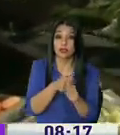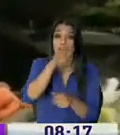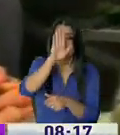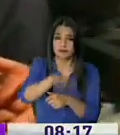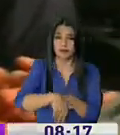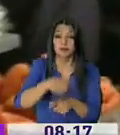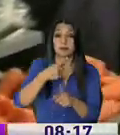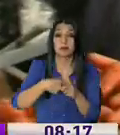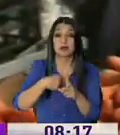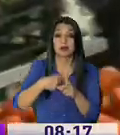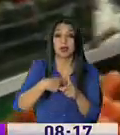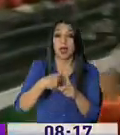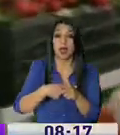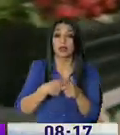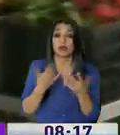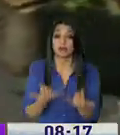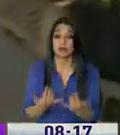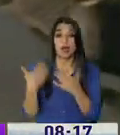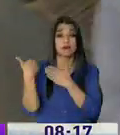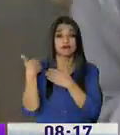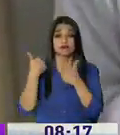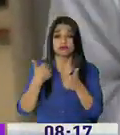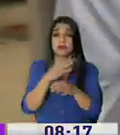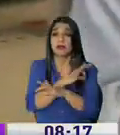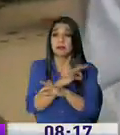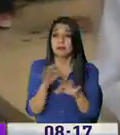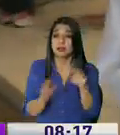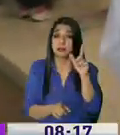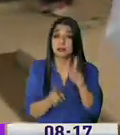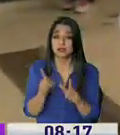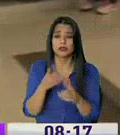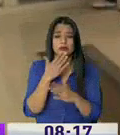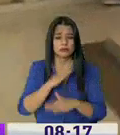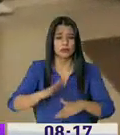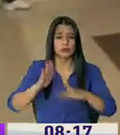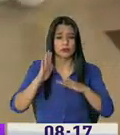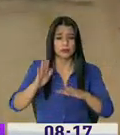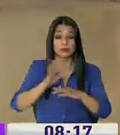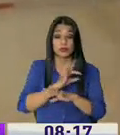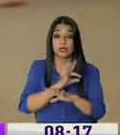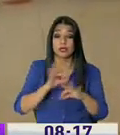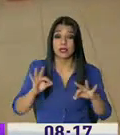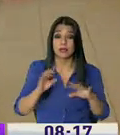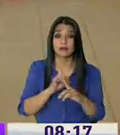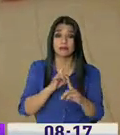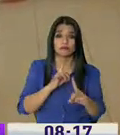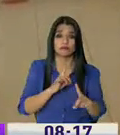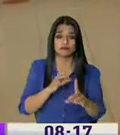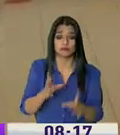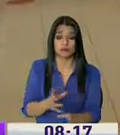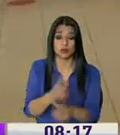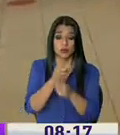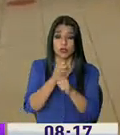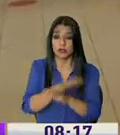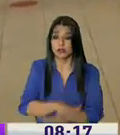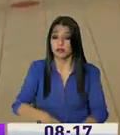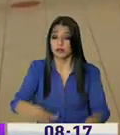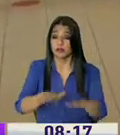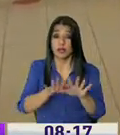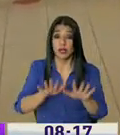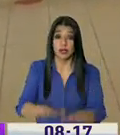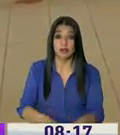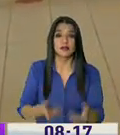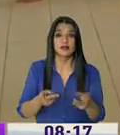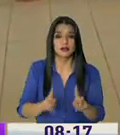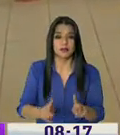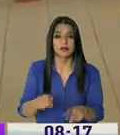acá, tiene las debidas garantías y por supuesto también los comerciantes se han comprometido a guardar todas las normas de seguridad, no solamente así aquí, sino